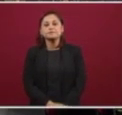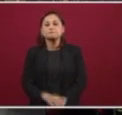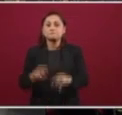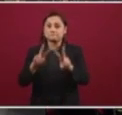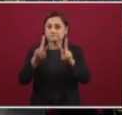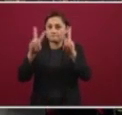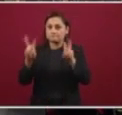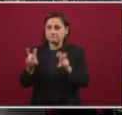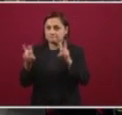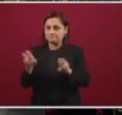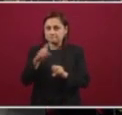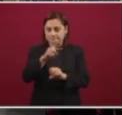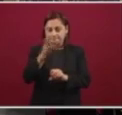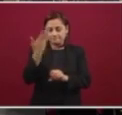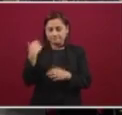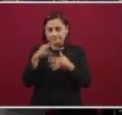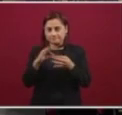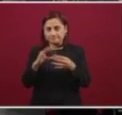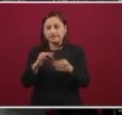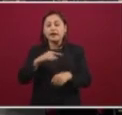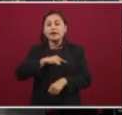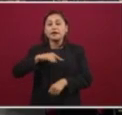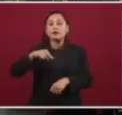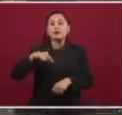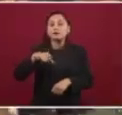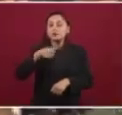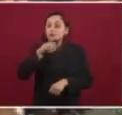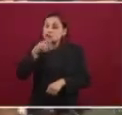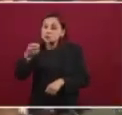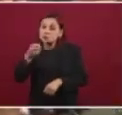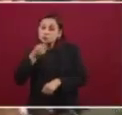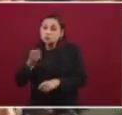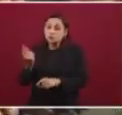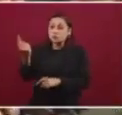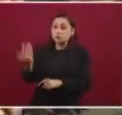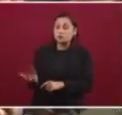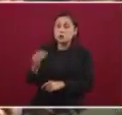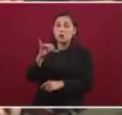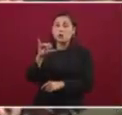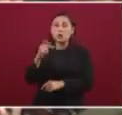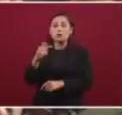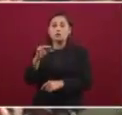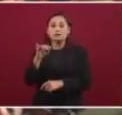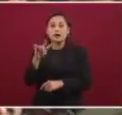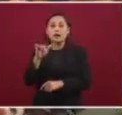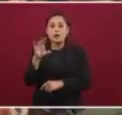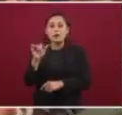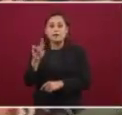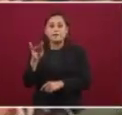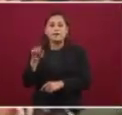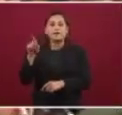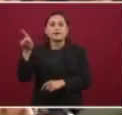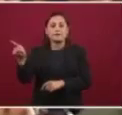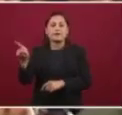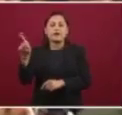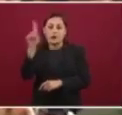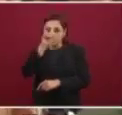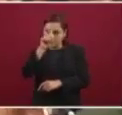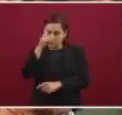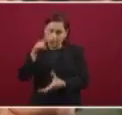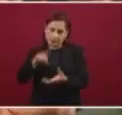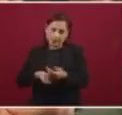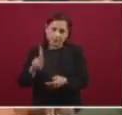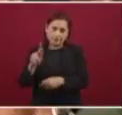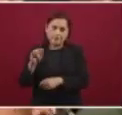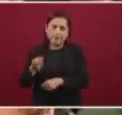abordó, nosotros publicamos una entrevista con Gonzalo Altamirano Dimas, consejero del PAN, al que ya aludió,